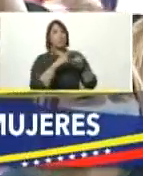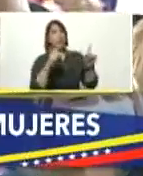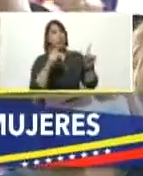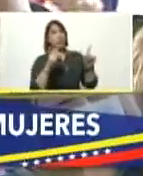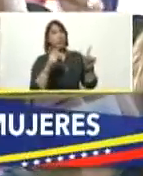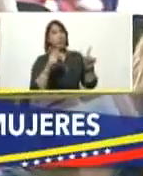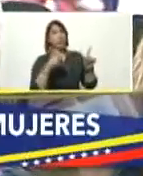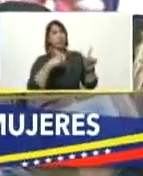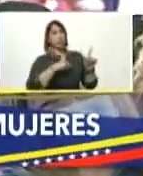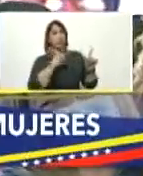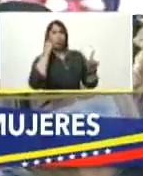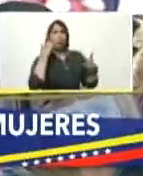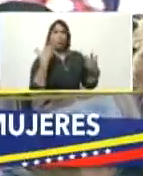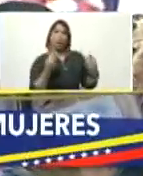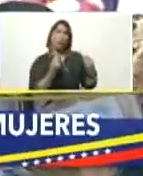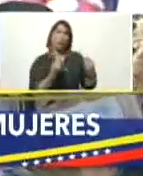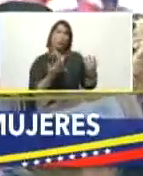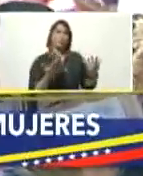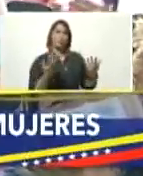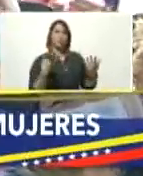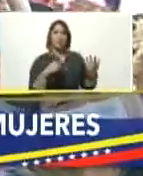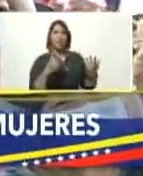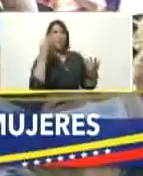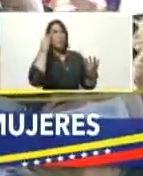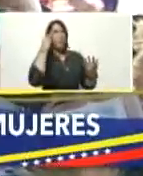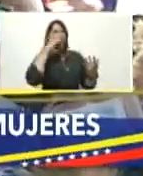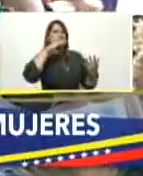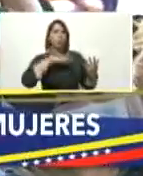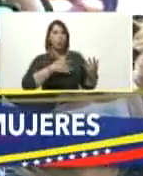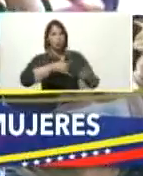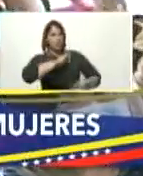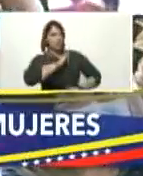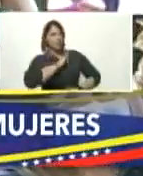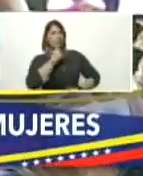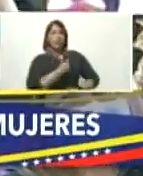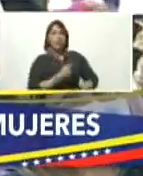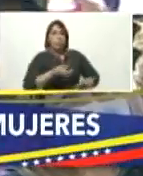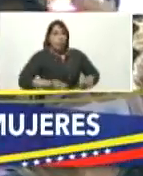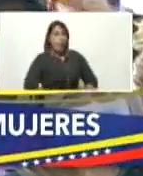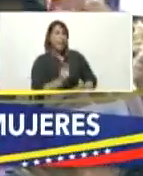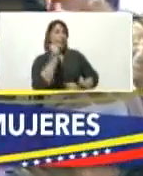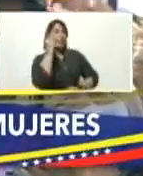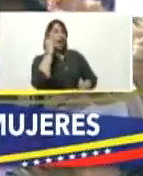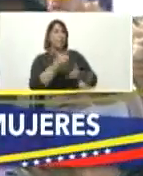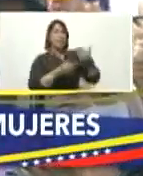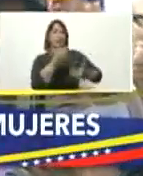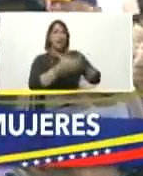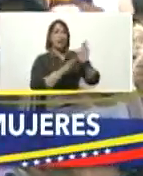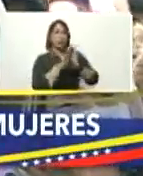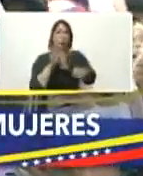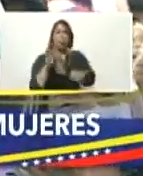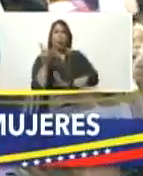para nosotras es como... Tenemos esa memoria histórica y cuando nosotras decimos que somos hijas de la avanzadora, no es mentira, no es retórica, somos las hijas